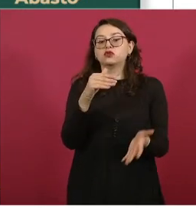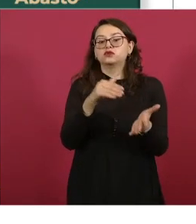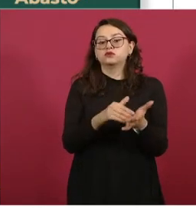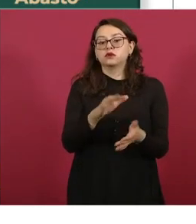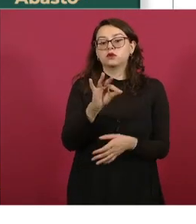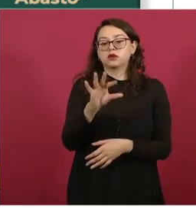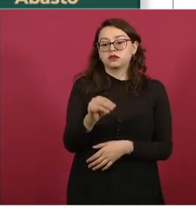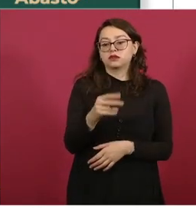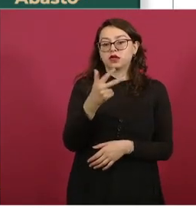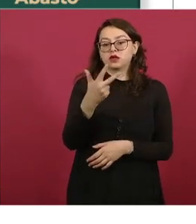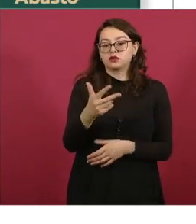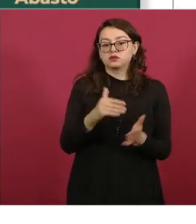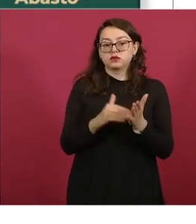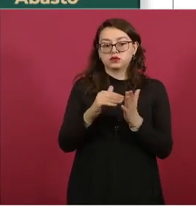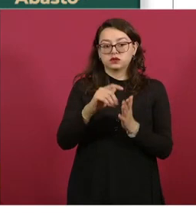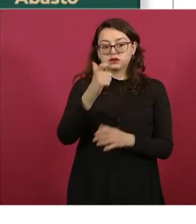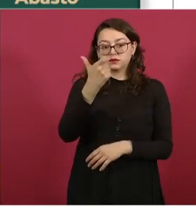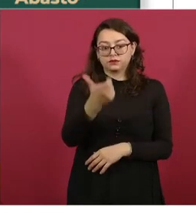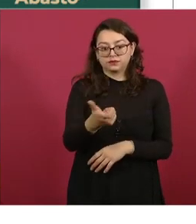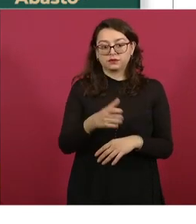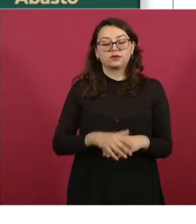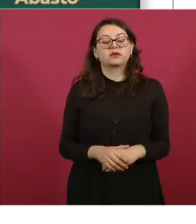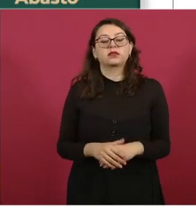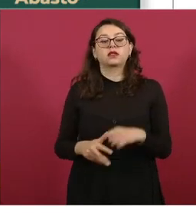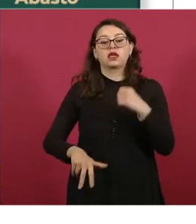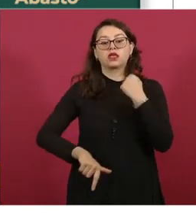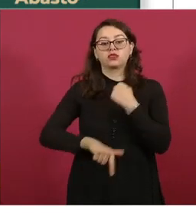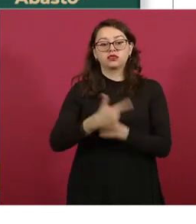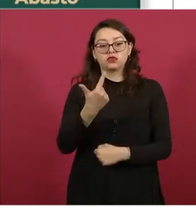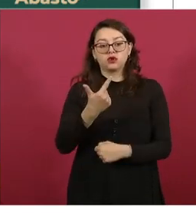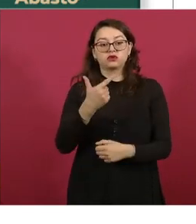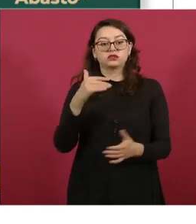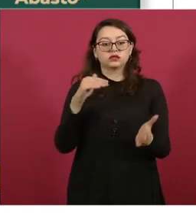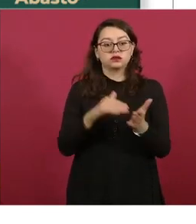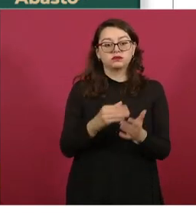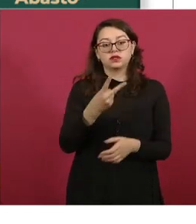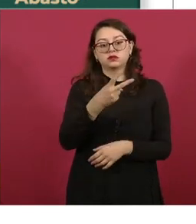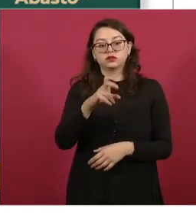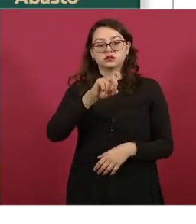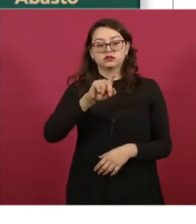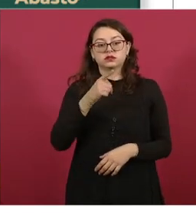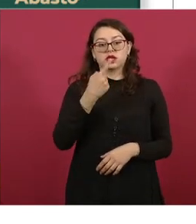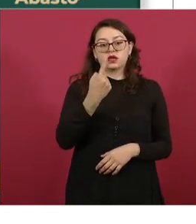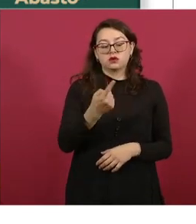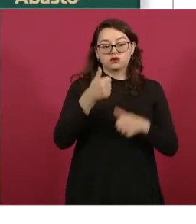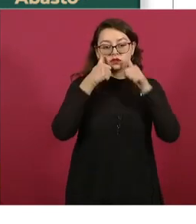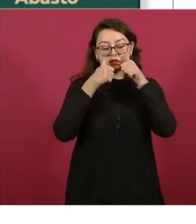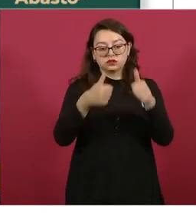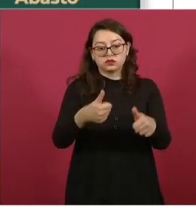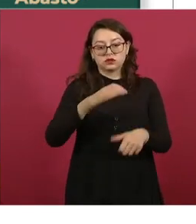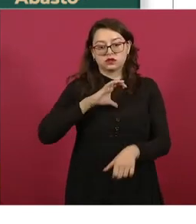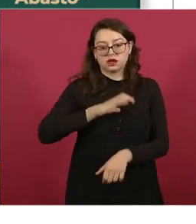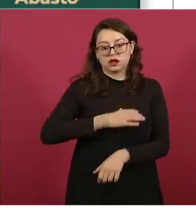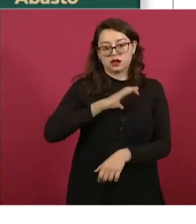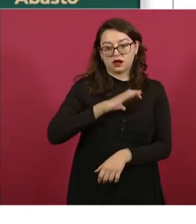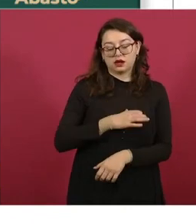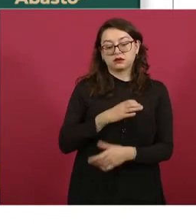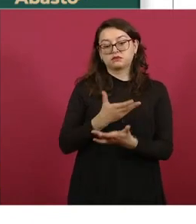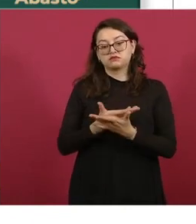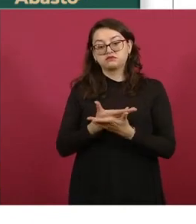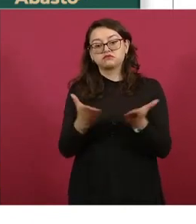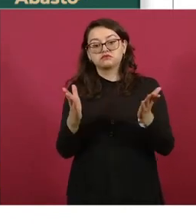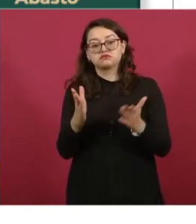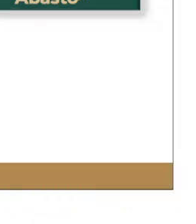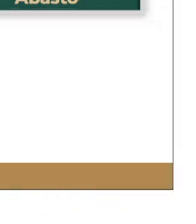para Oaxaca en medicamentos y se han brindado 12.231 sesiones de quimioterapia. El surtimiento de piezas hacia